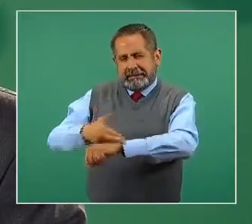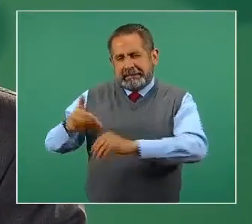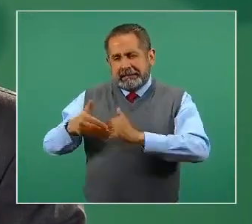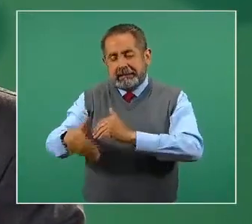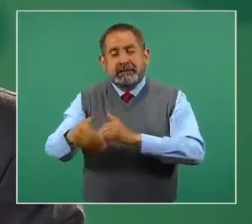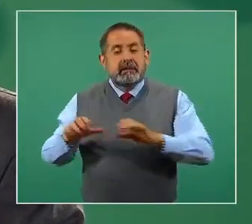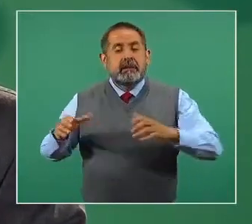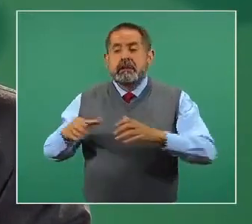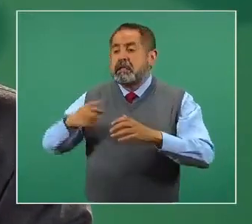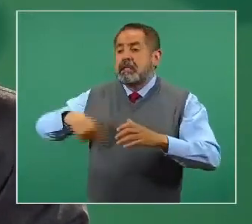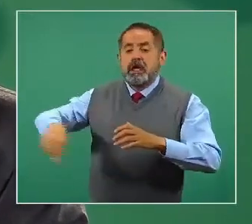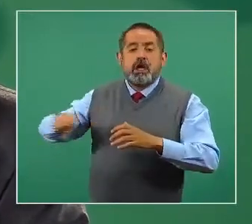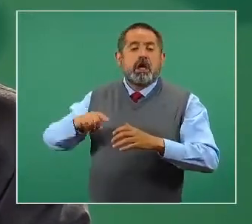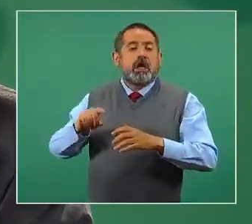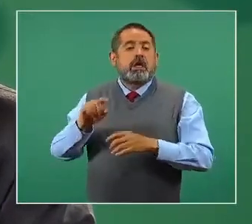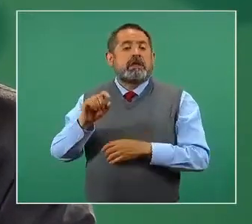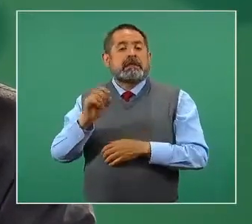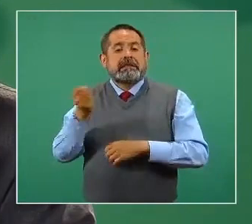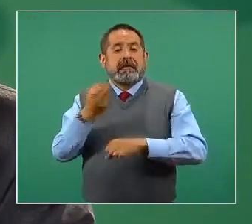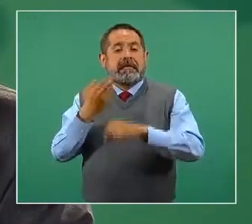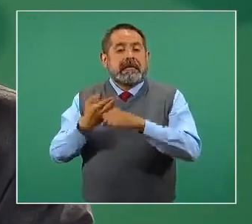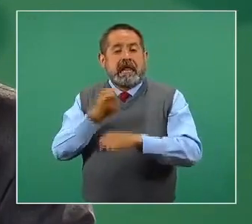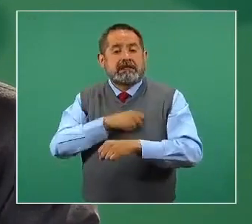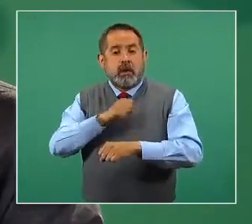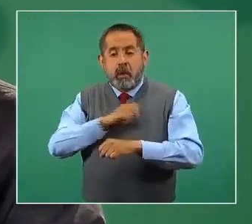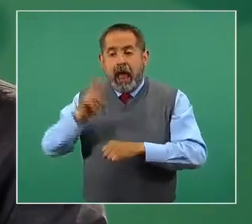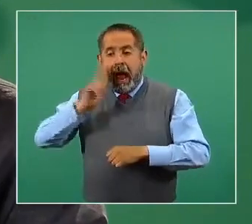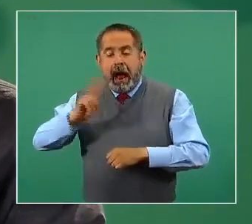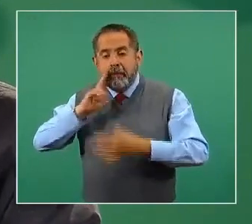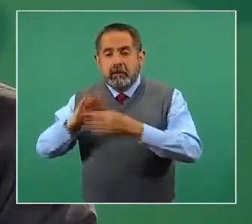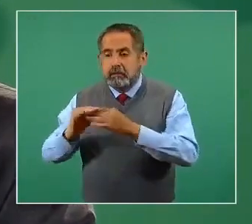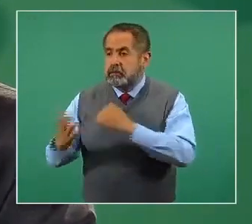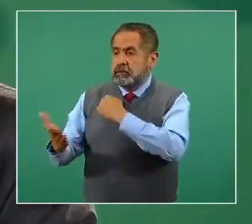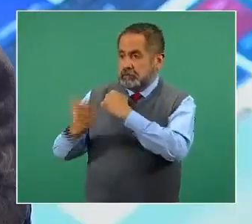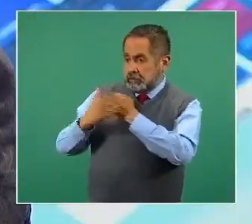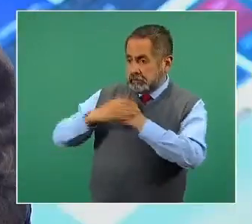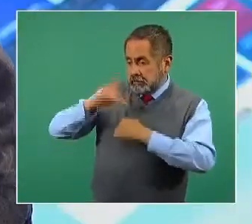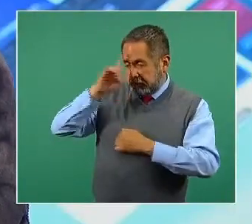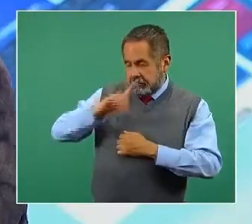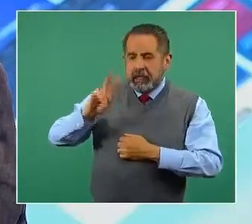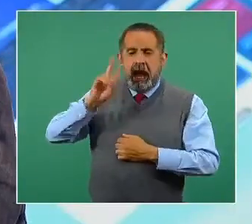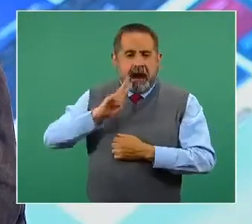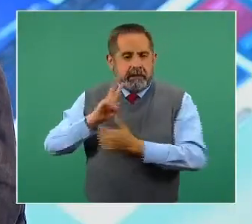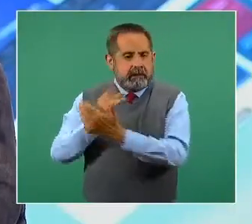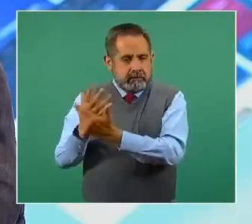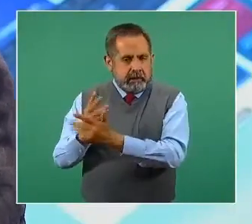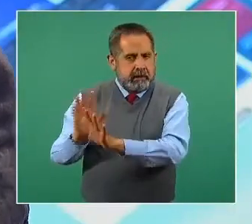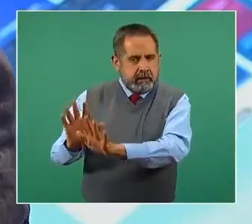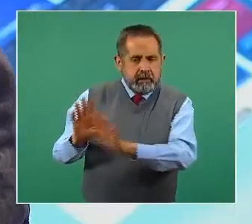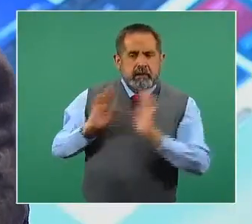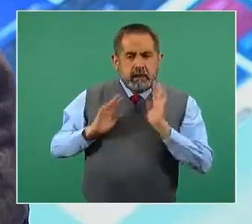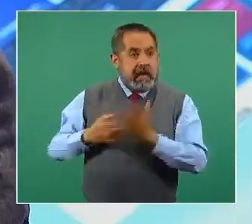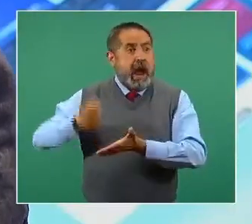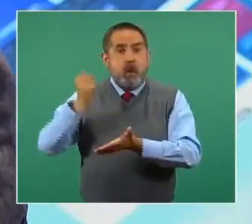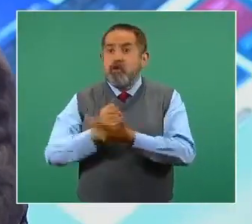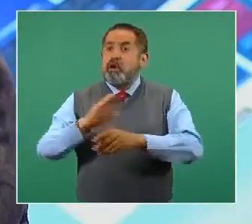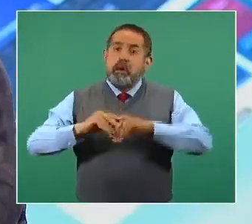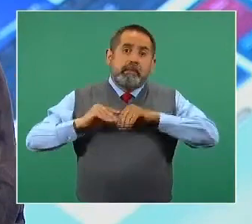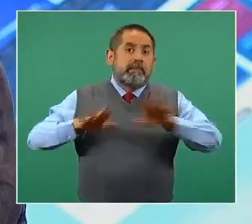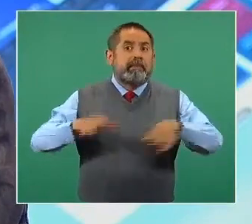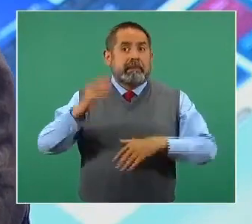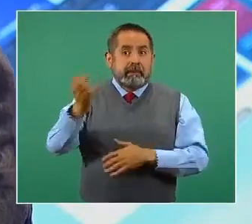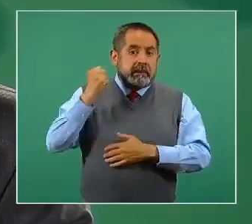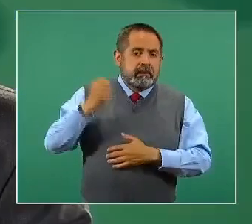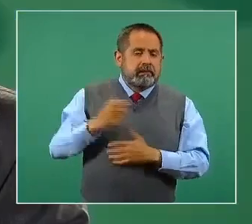Comisión de Autorización Sanitaria considera que hay que hacerlo. La recomendación fue formulada, pero eso no implica que ya está autorizada. Ahora,